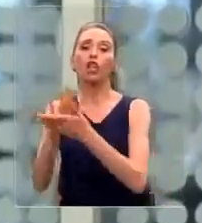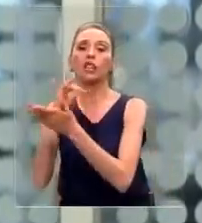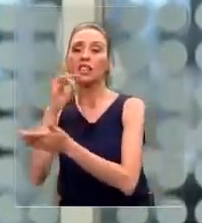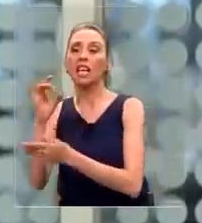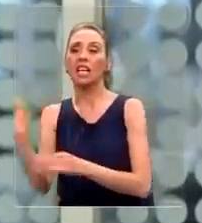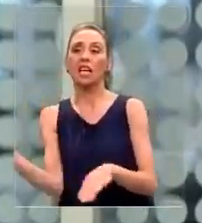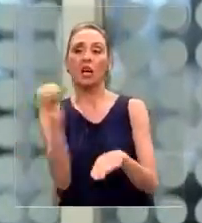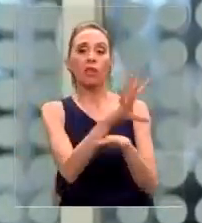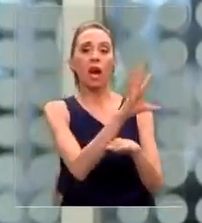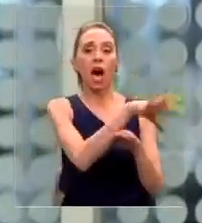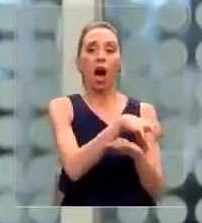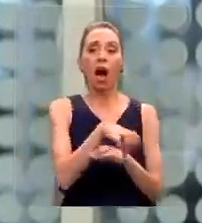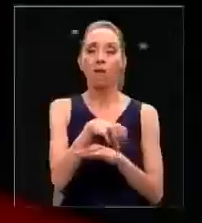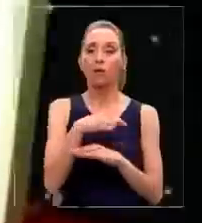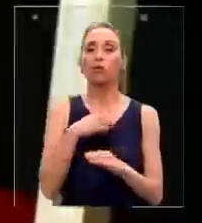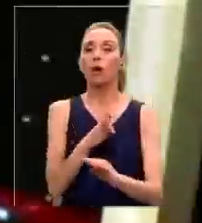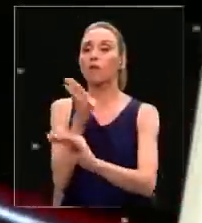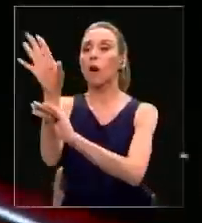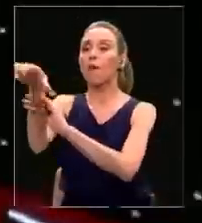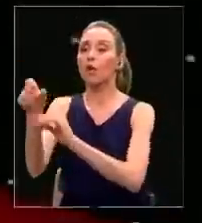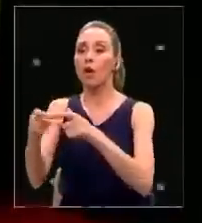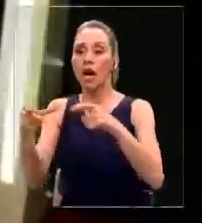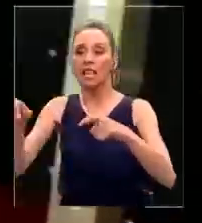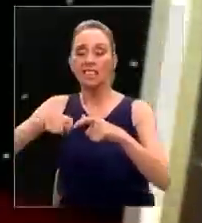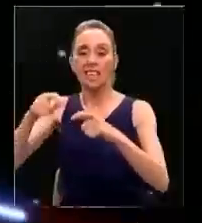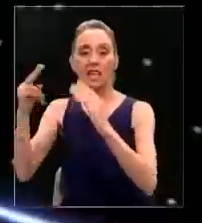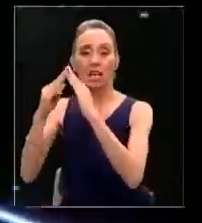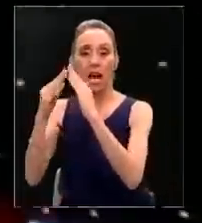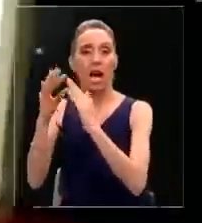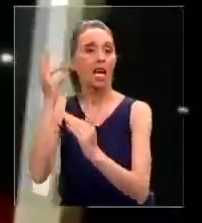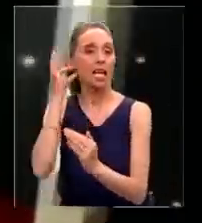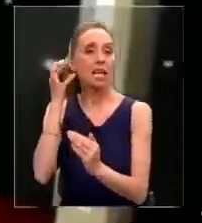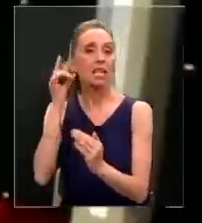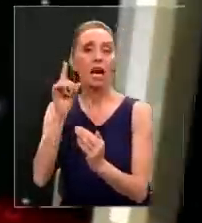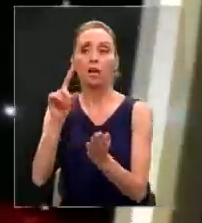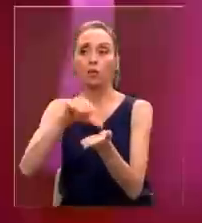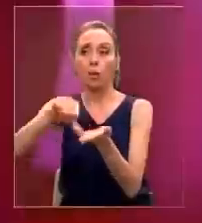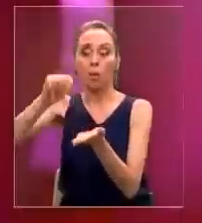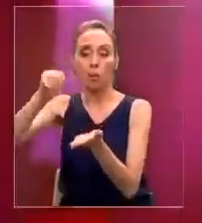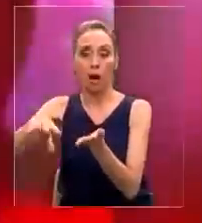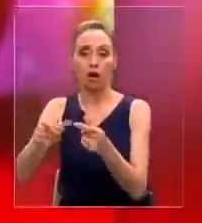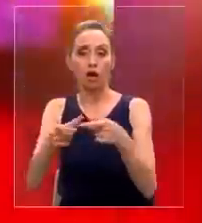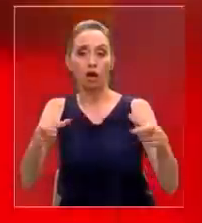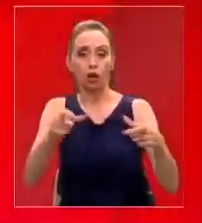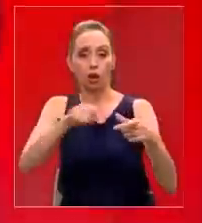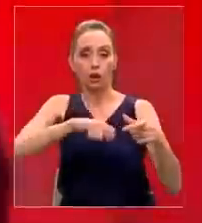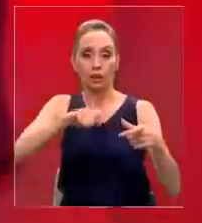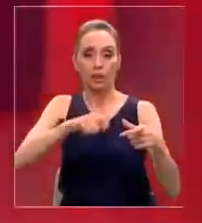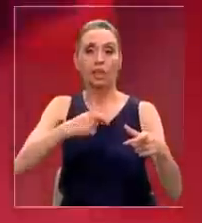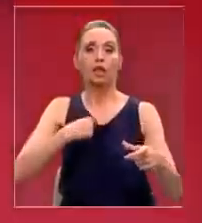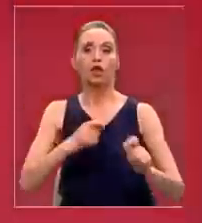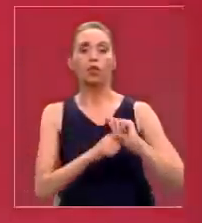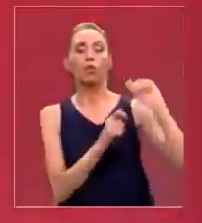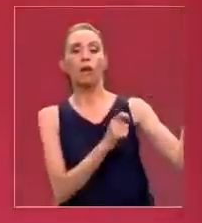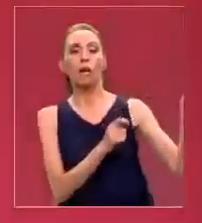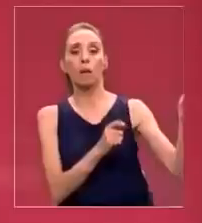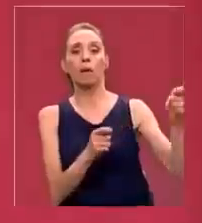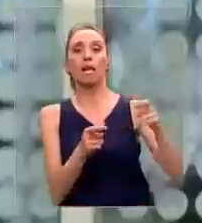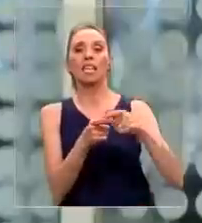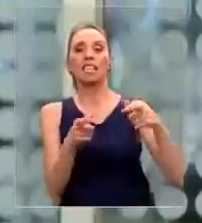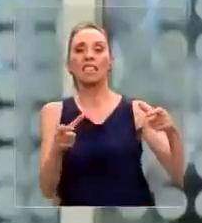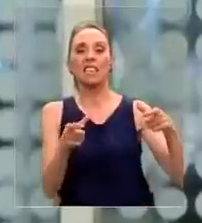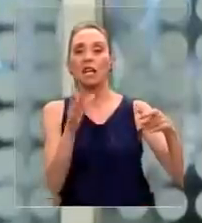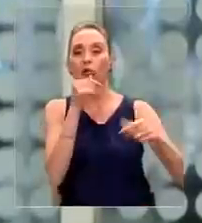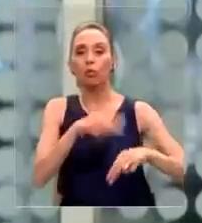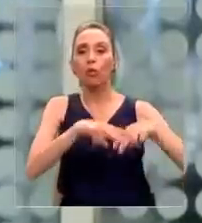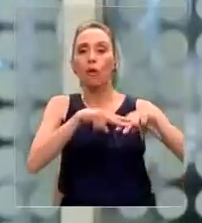Pasó a buscar los cheques a su casa. Finalmente ella no cubrió los cheques y yo me hice responsable del pago. Hay un cheque protestado